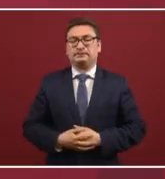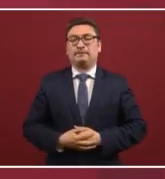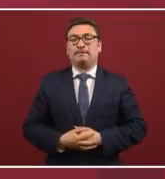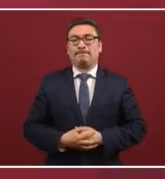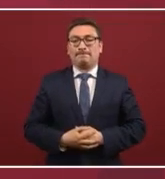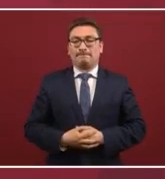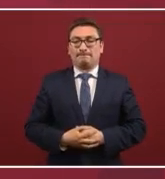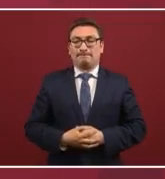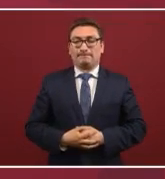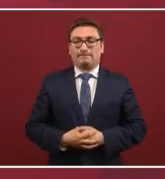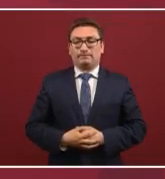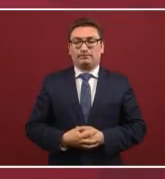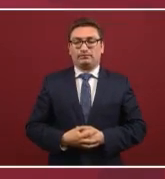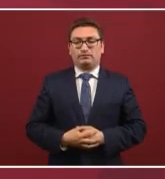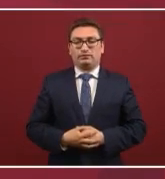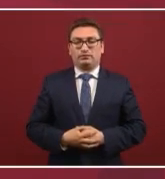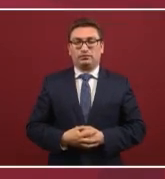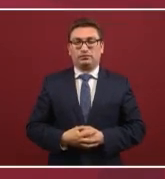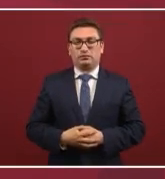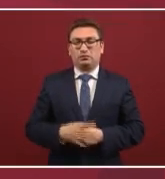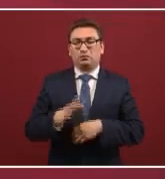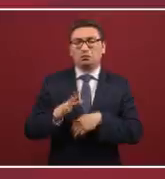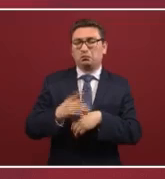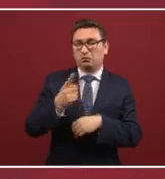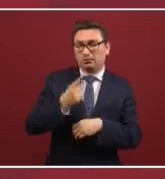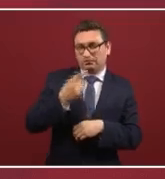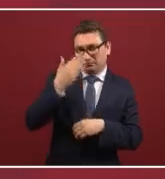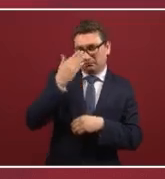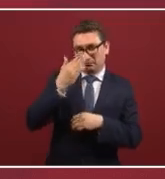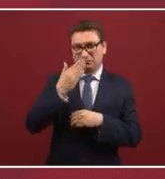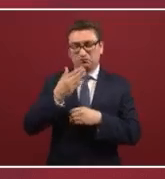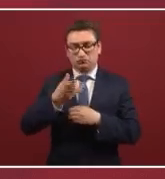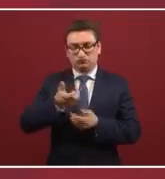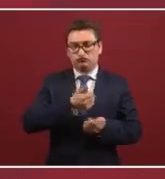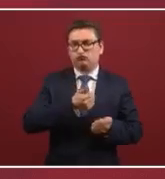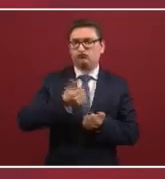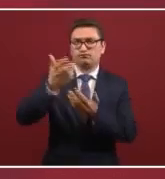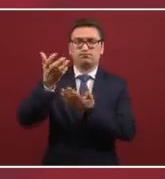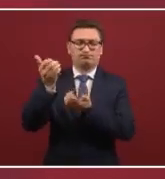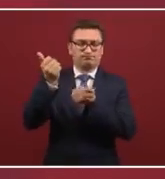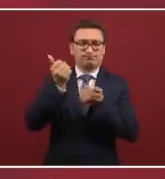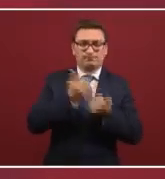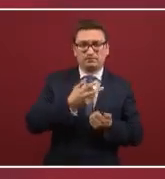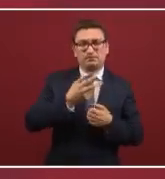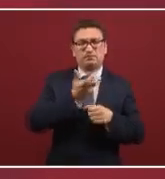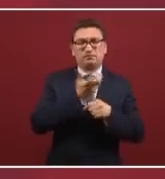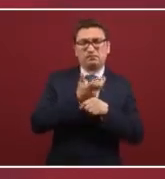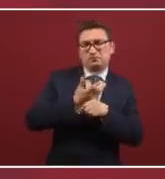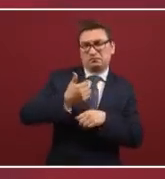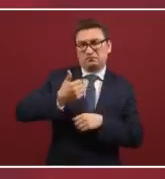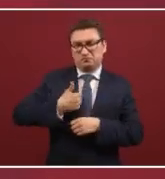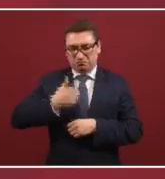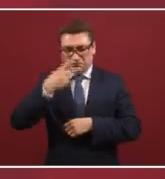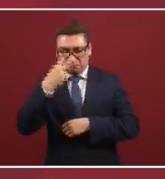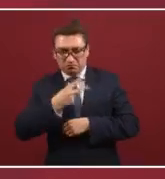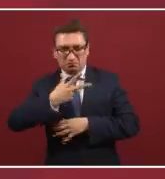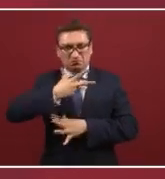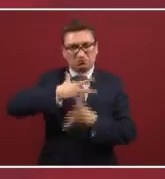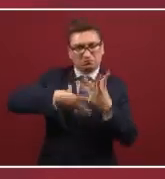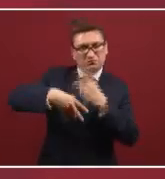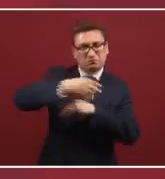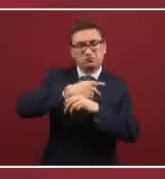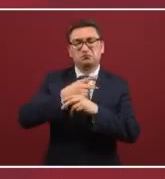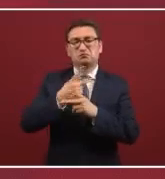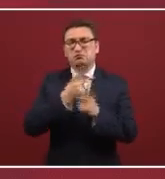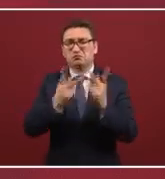al no haber barreras arancelarias. Así pues, tenemos que ratificar el acuerdo de